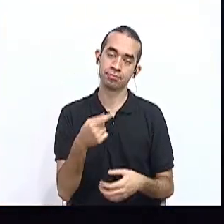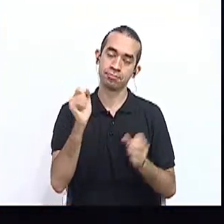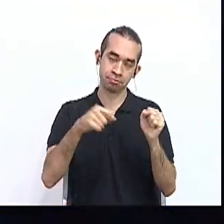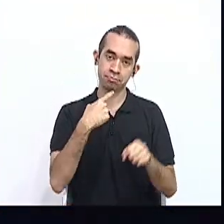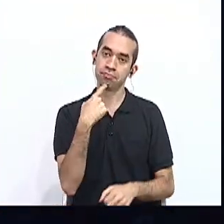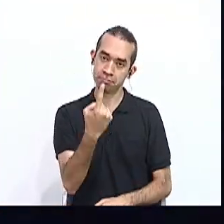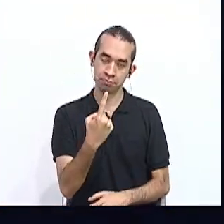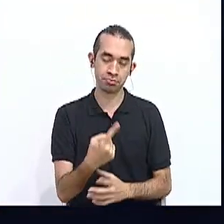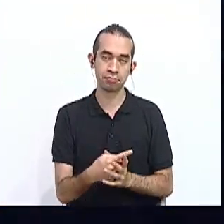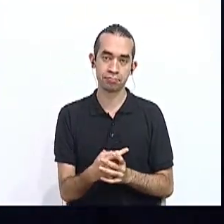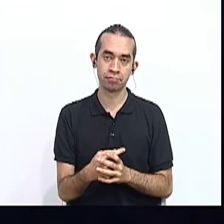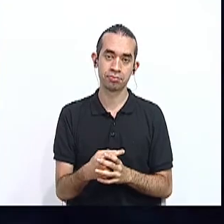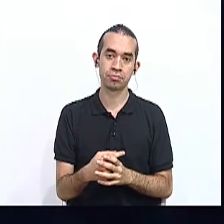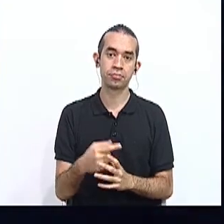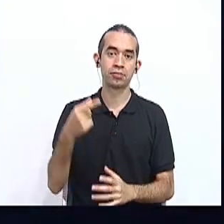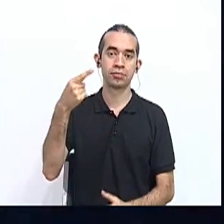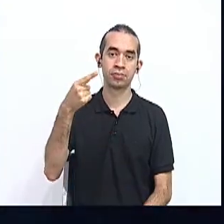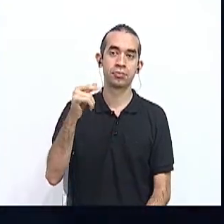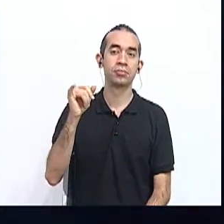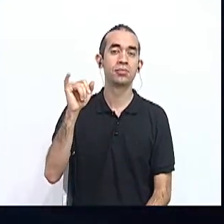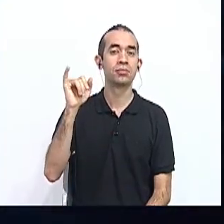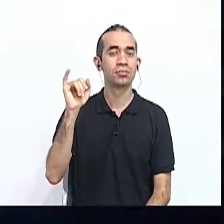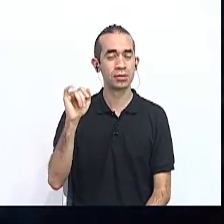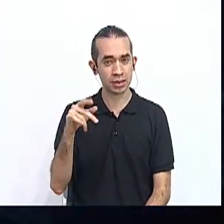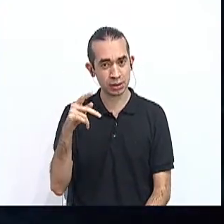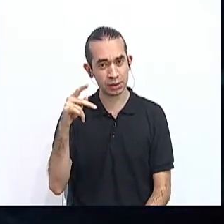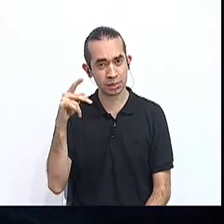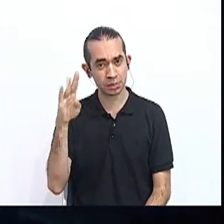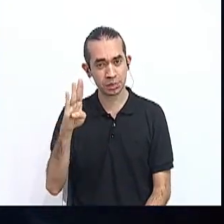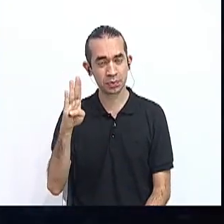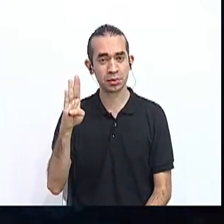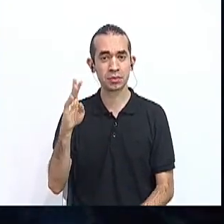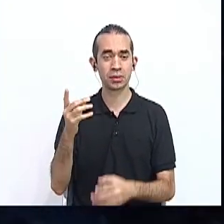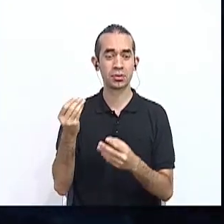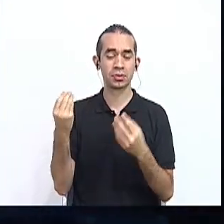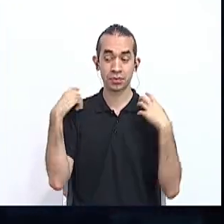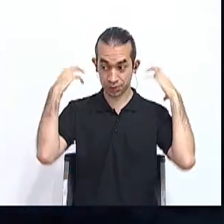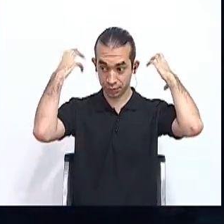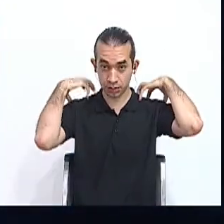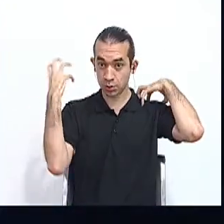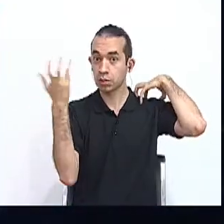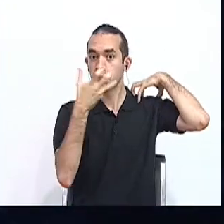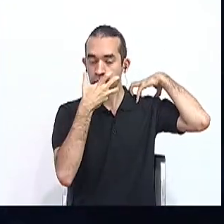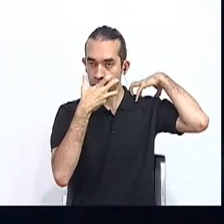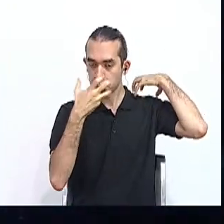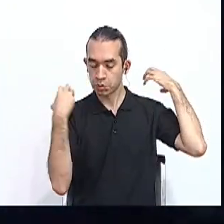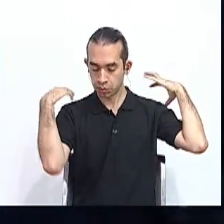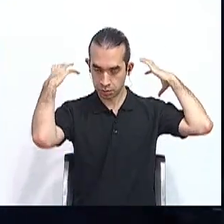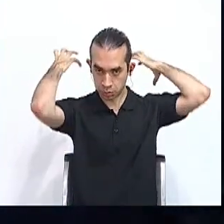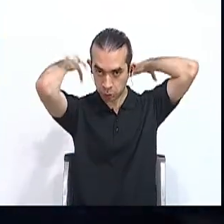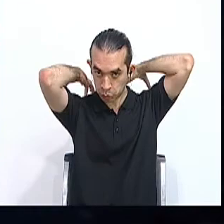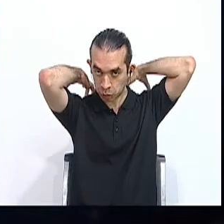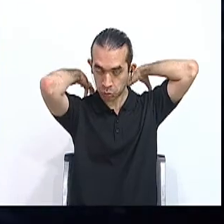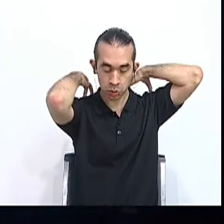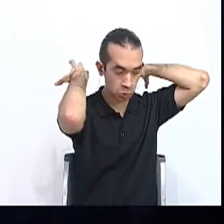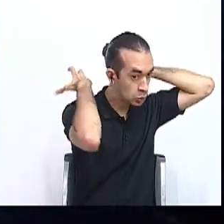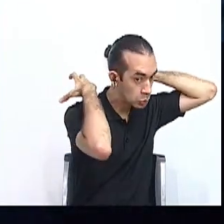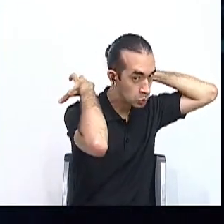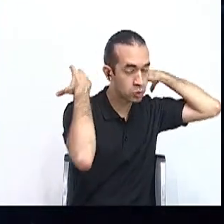que el equipo como tal va a proporcionar el aire, va a suministrar el oxígeno a la misma presión que el